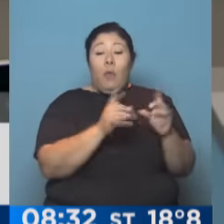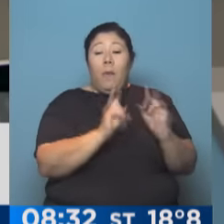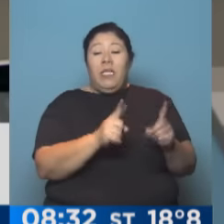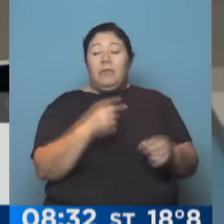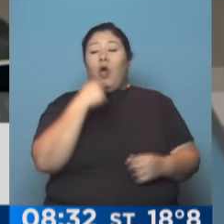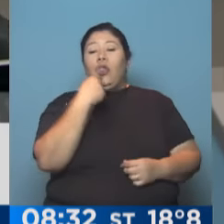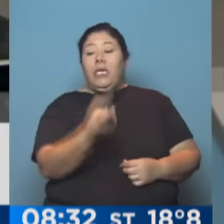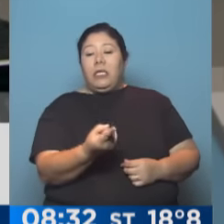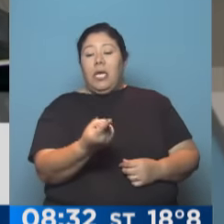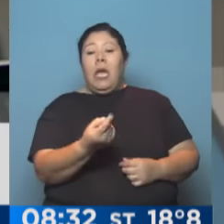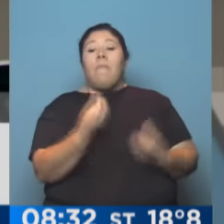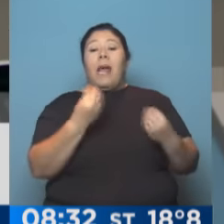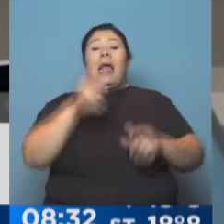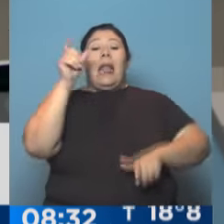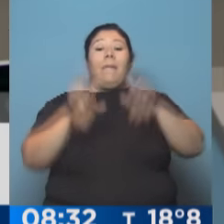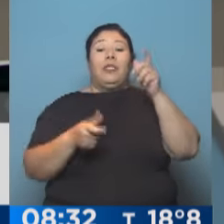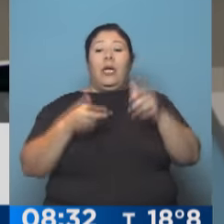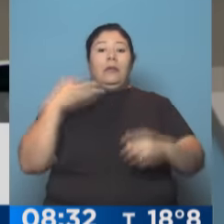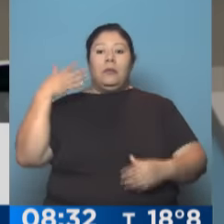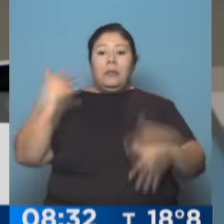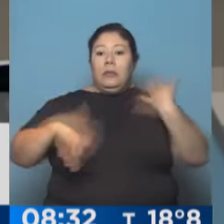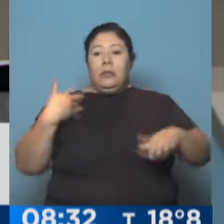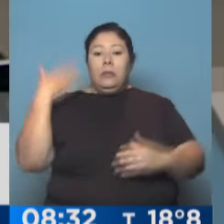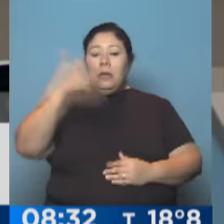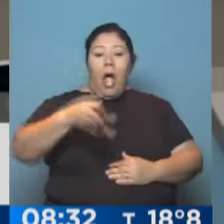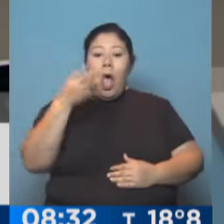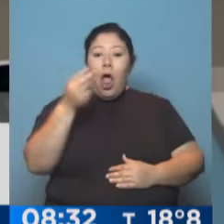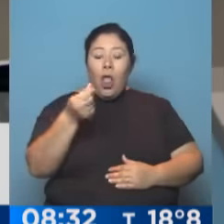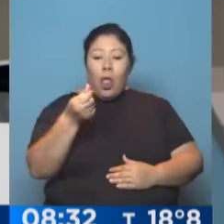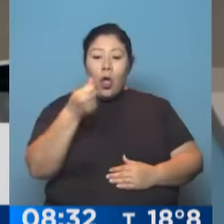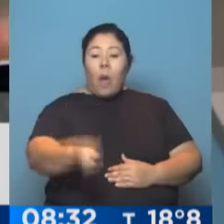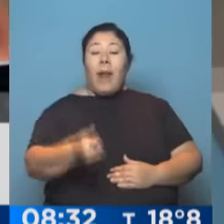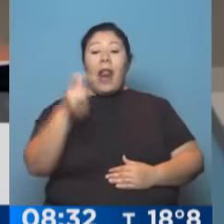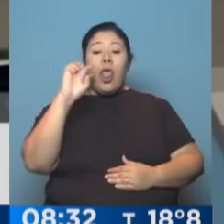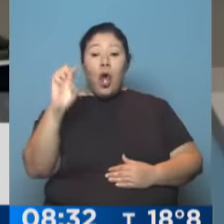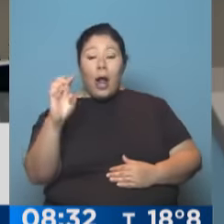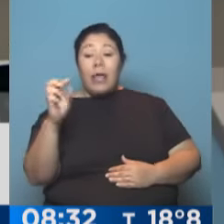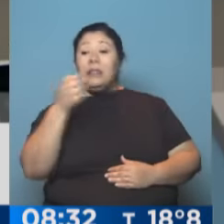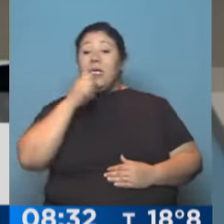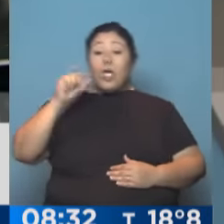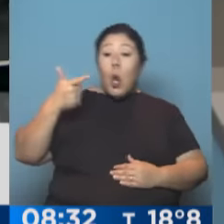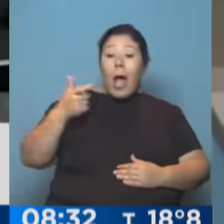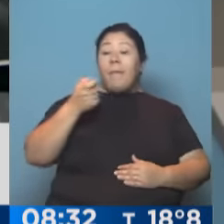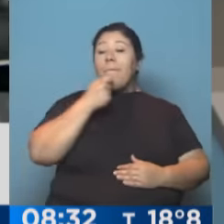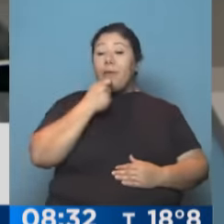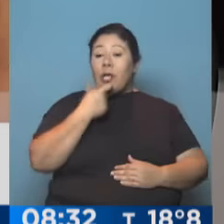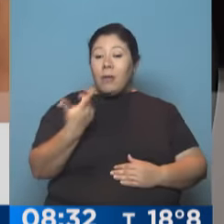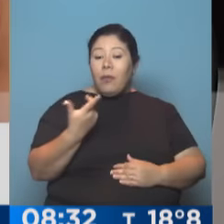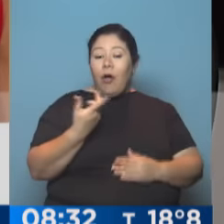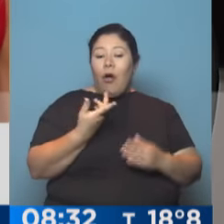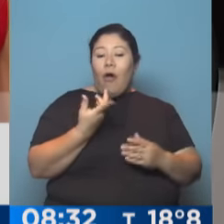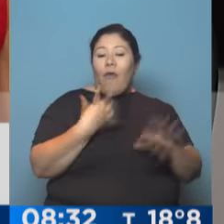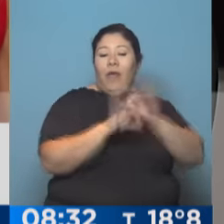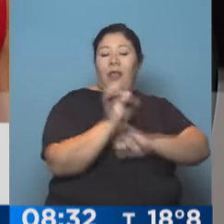eh que la gente salga corriendo a comprar dólares eh el que compra y quien lo tiene como los exportadores no lo liqu